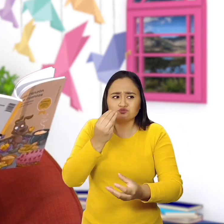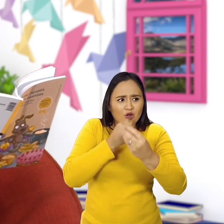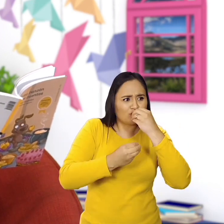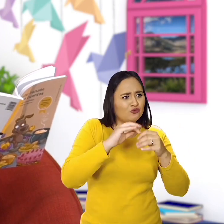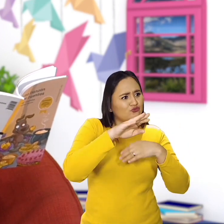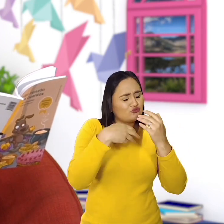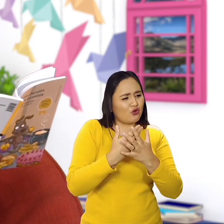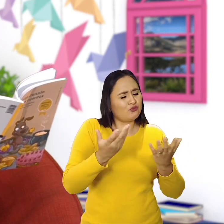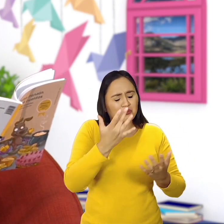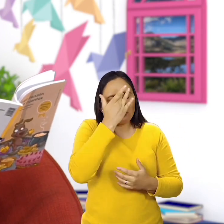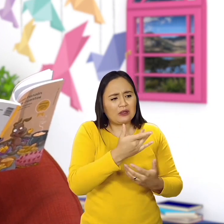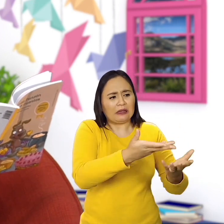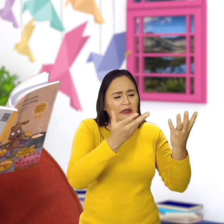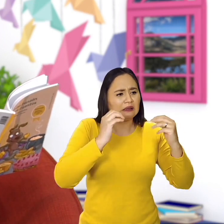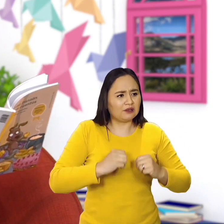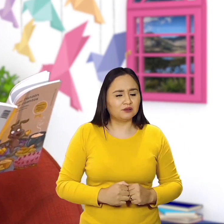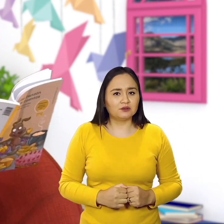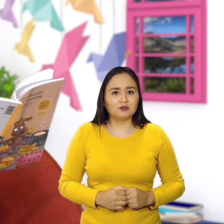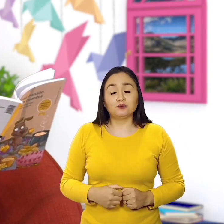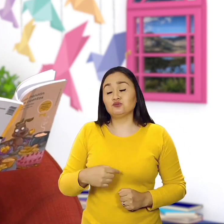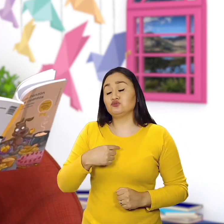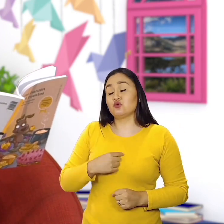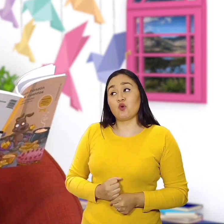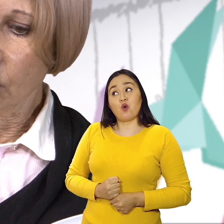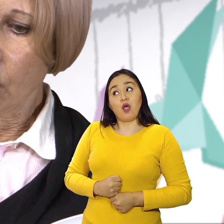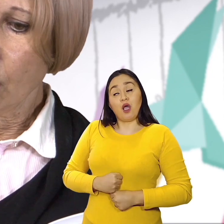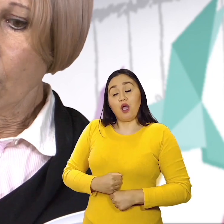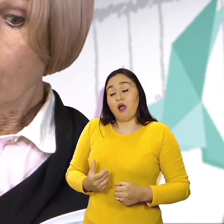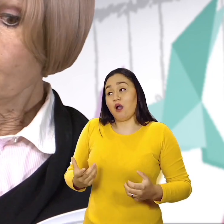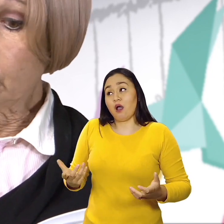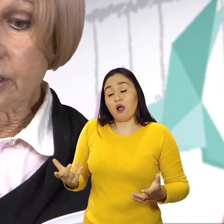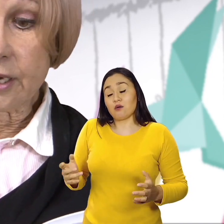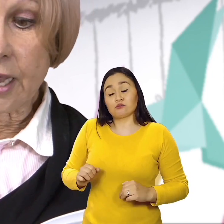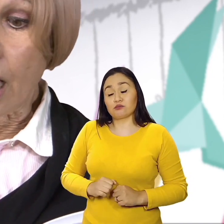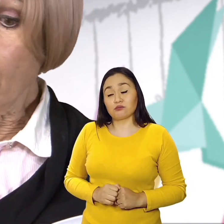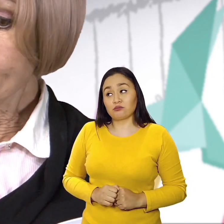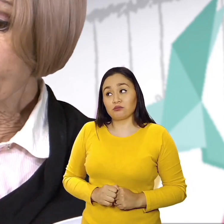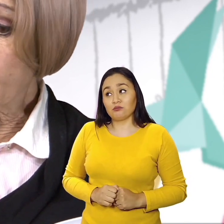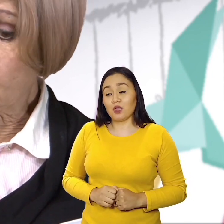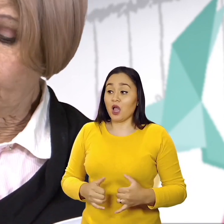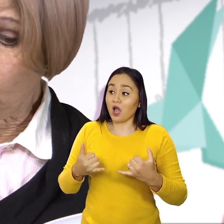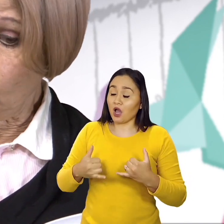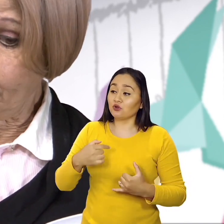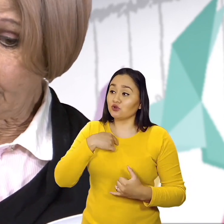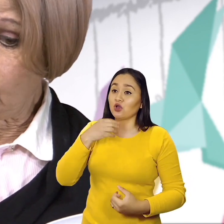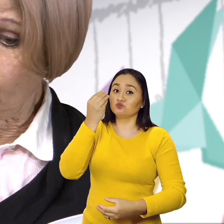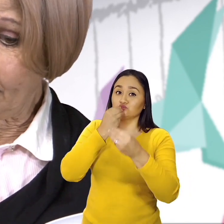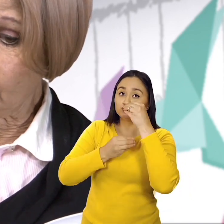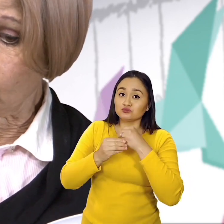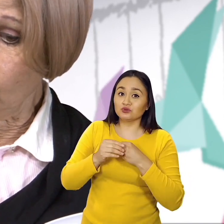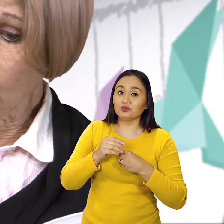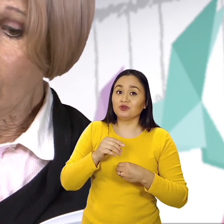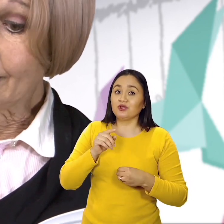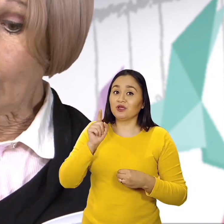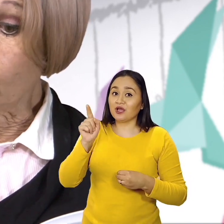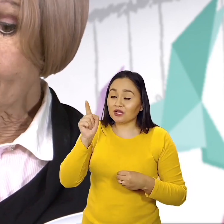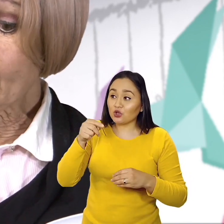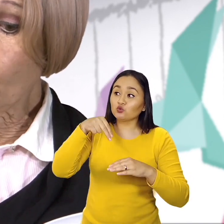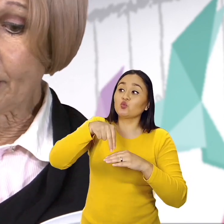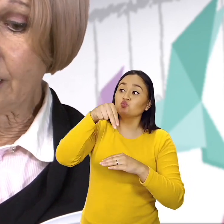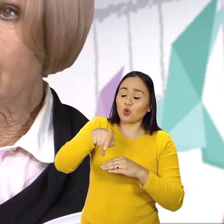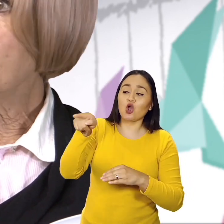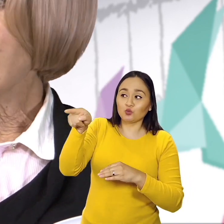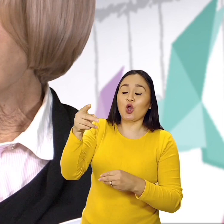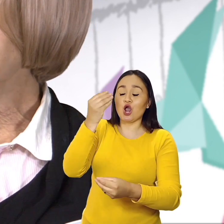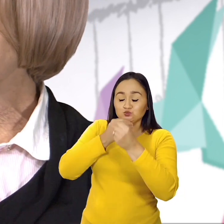el gato y su sillón y un melón?, preguntó Pantaleón. Porque tenía hambre, respondió Perrito Panzón, y ahora